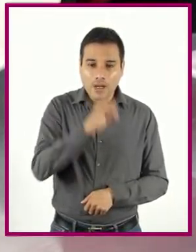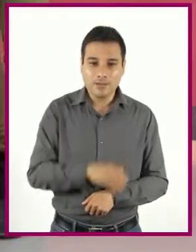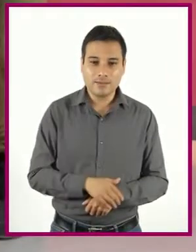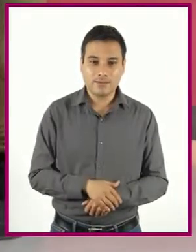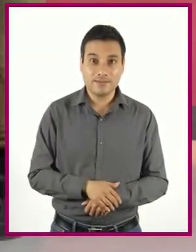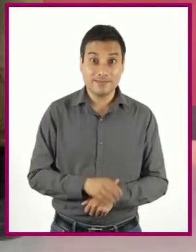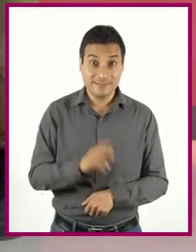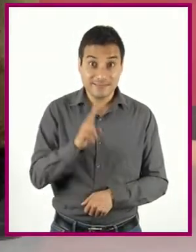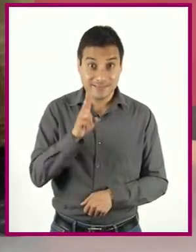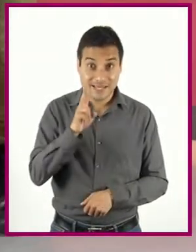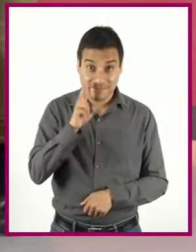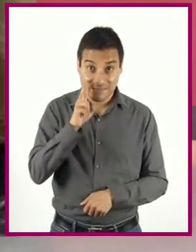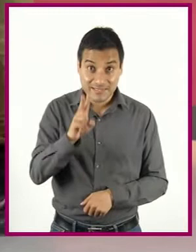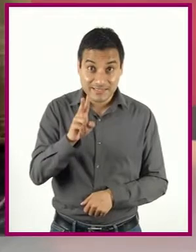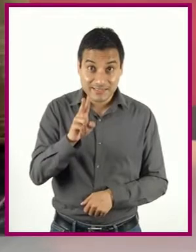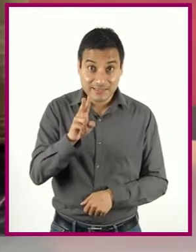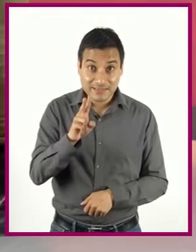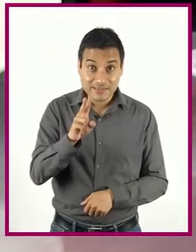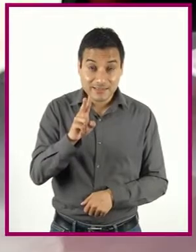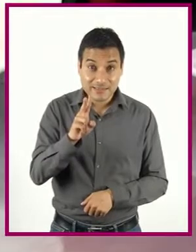¿Están viendo?